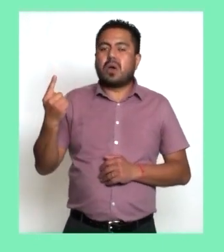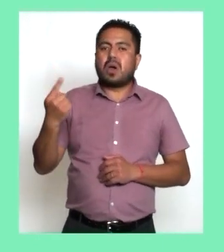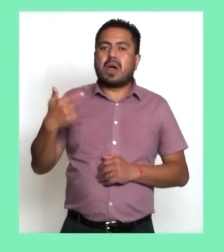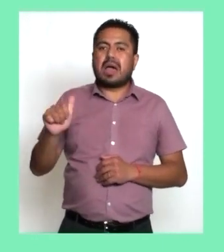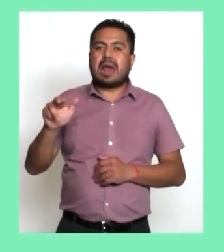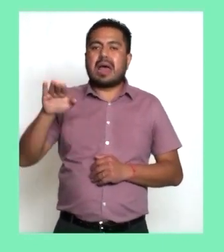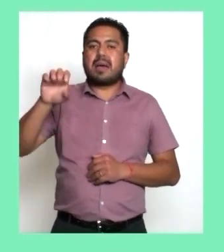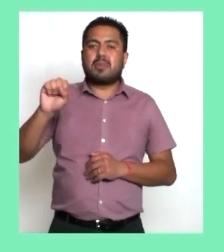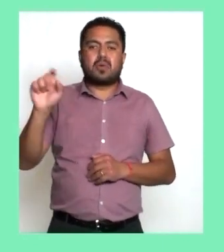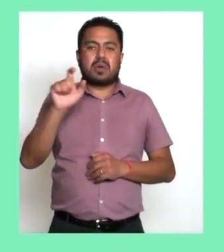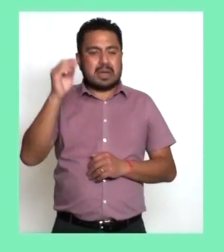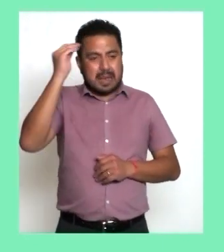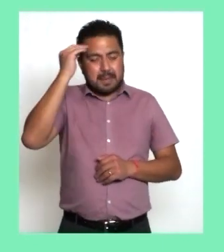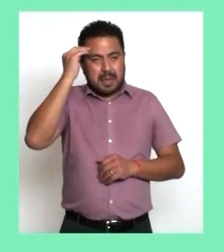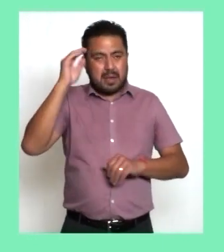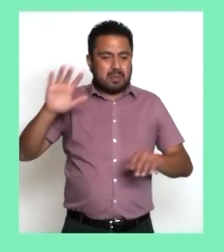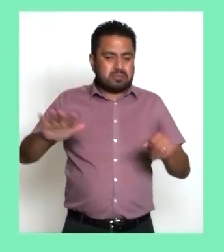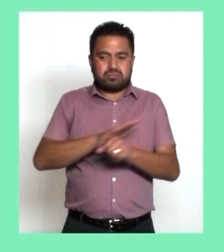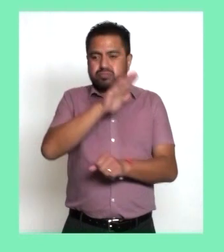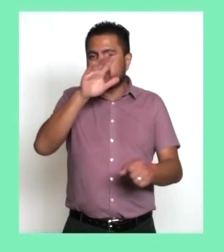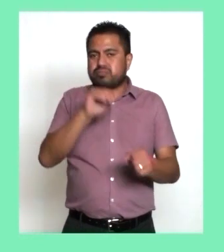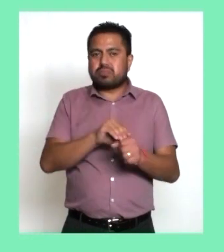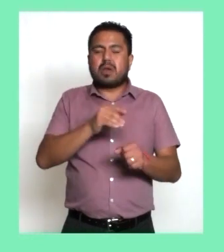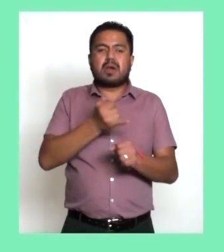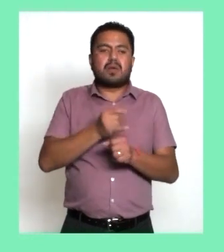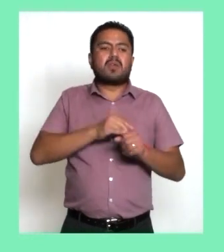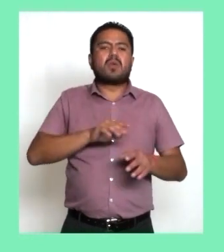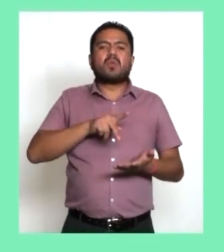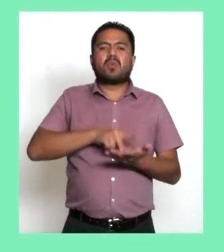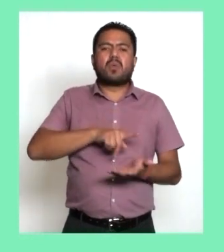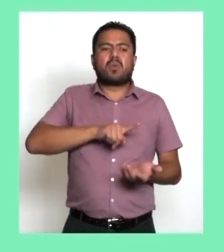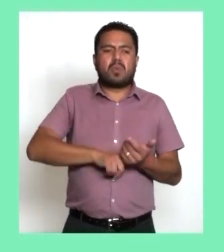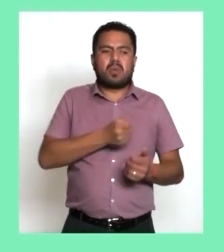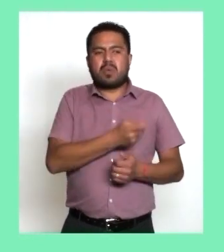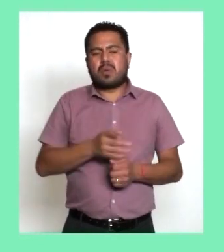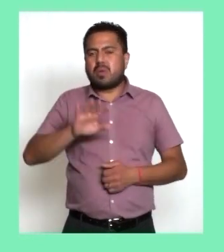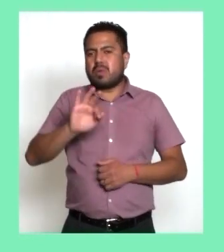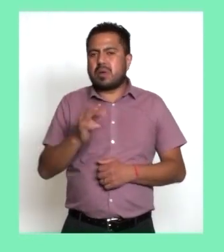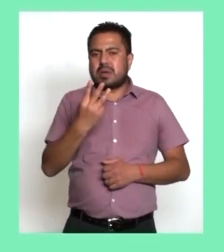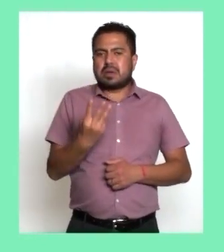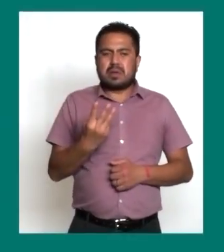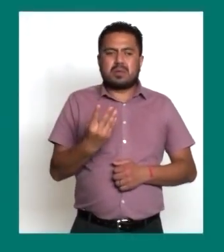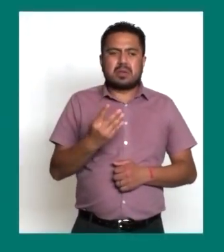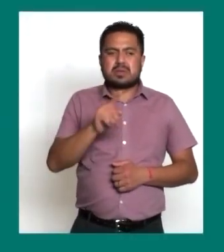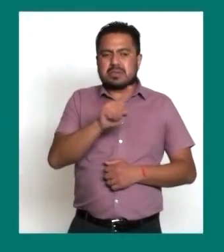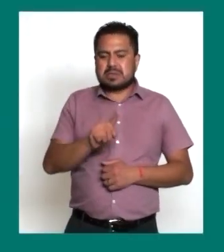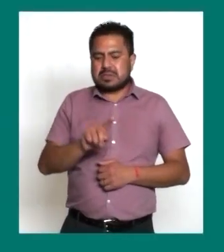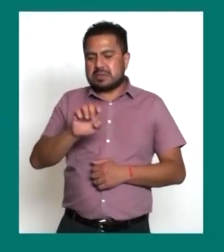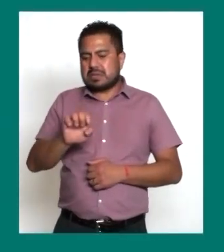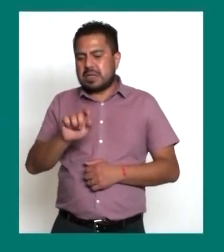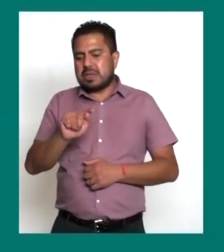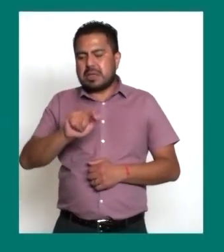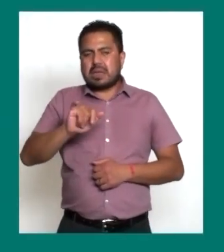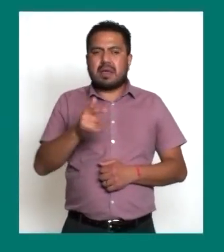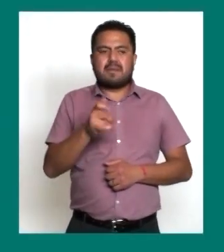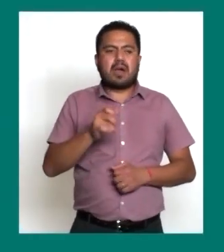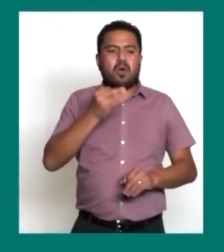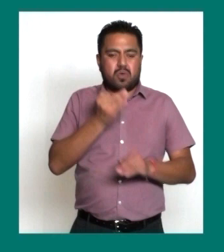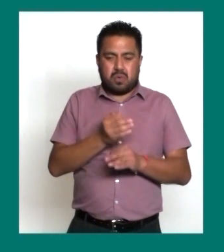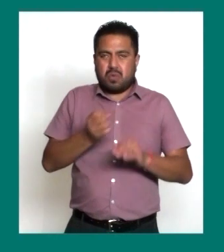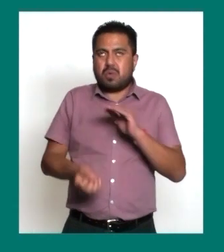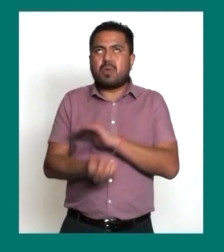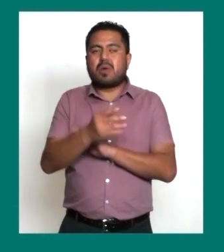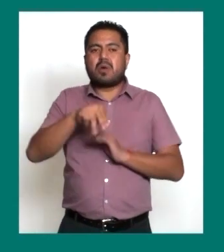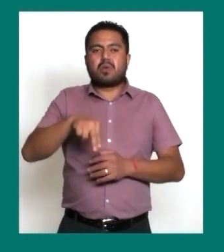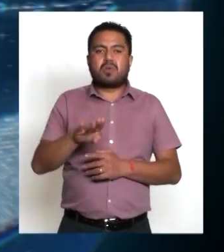0.0000000000000001 gramos, cuando su memoria se llena de información, ¿cuánto pesarán los 44 zettabytes de información que hay